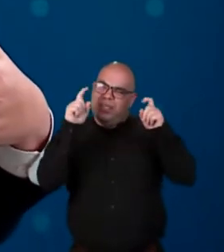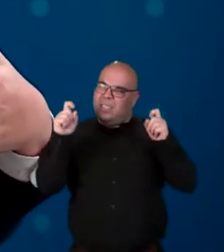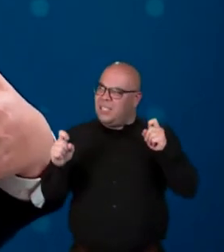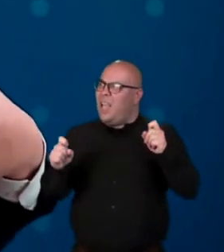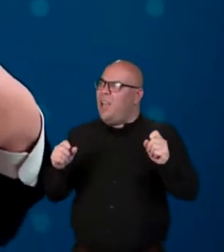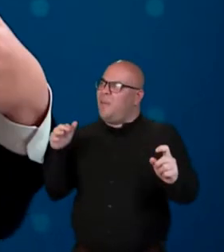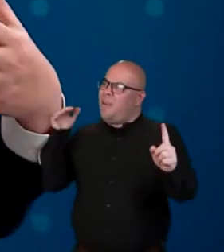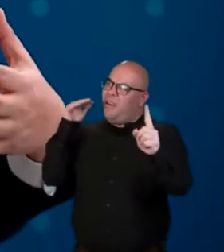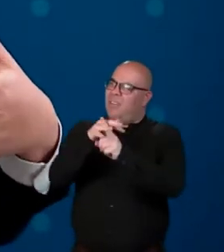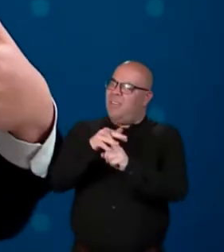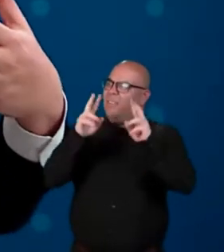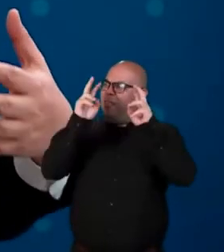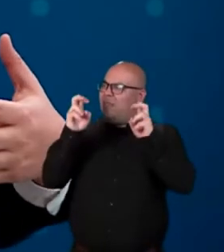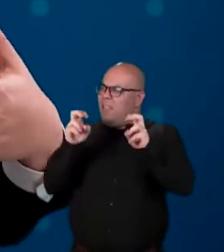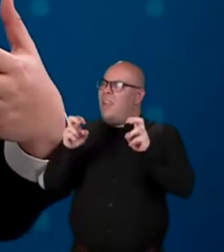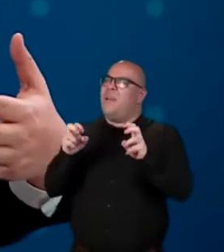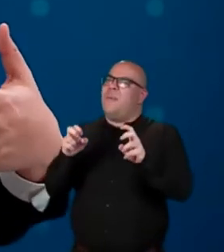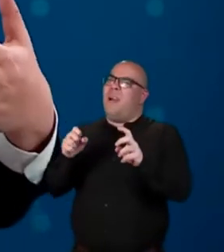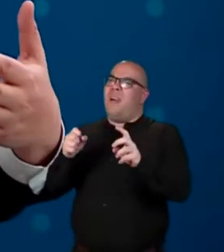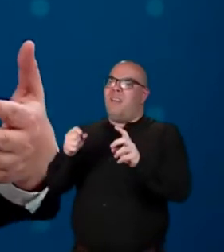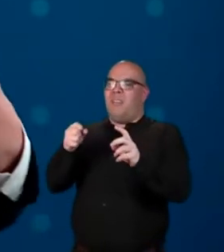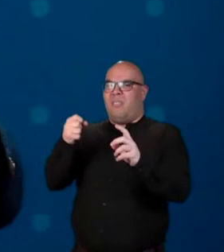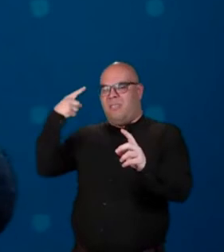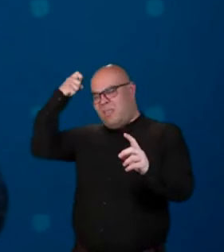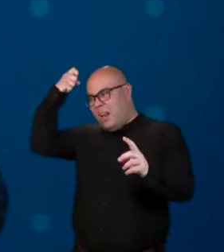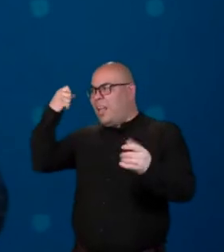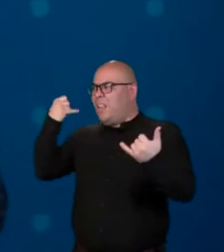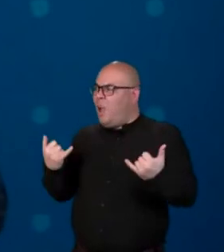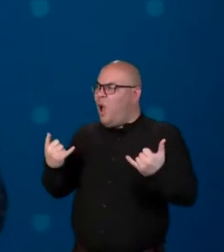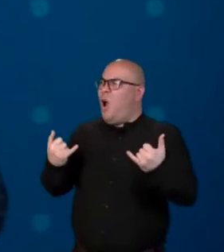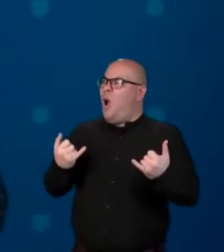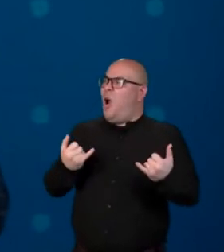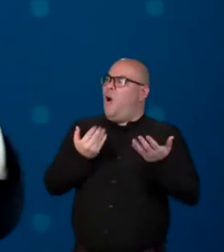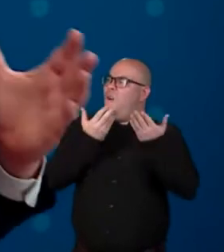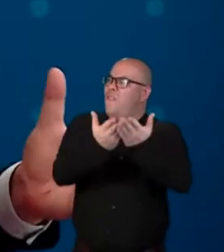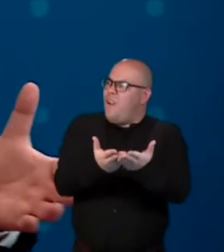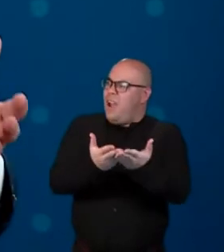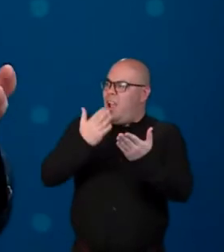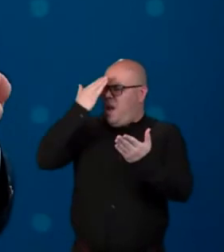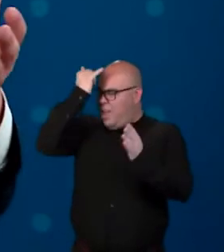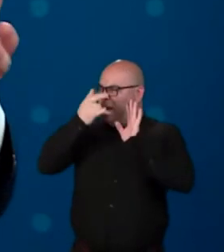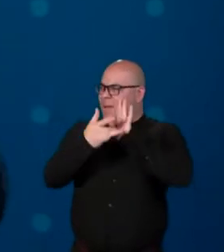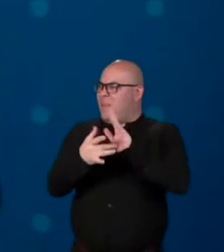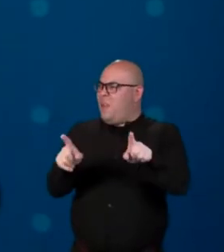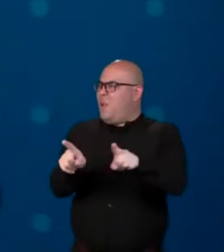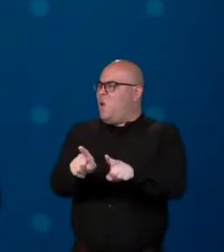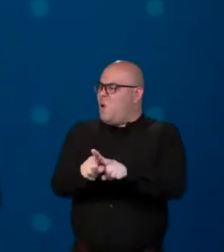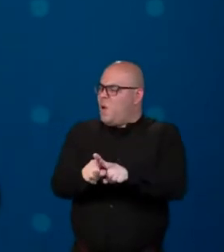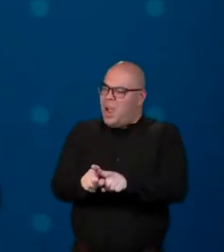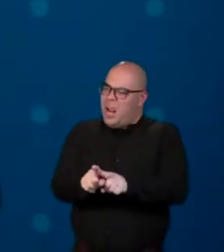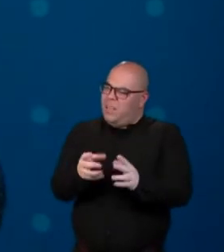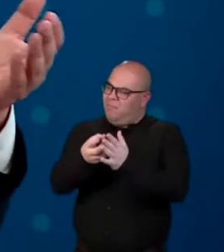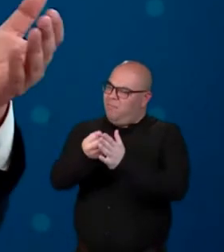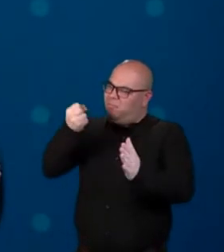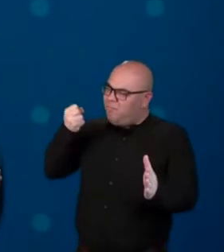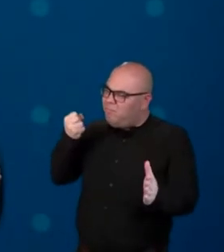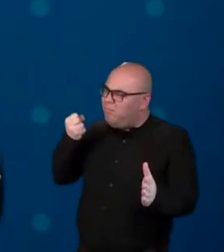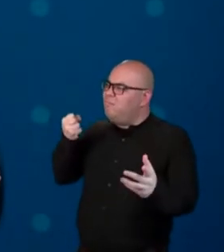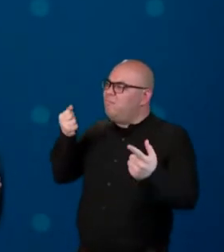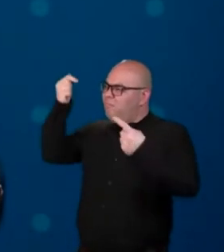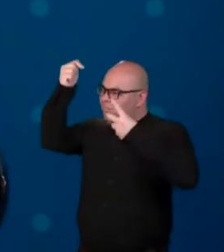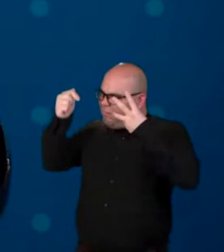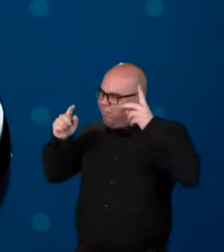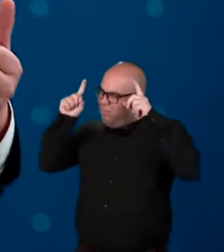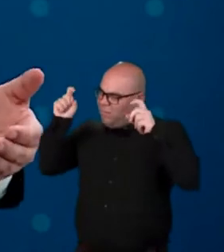reto de comenzar a modificar su oferta académica basada en cualificaciones y sacar y potenciar lo que las herramientas de